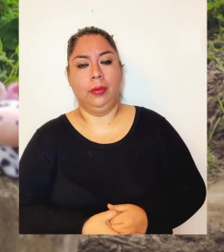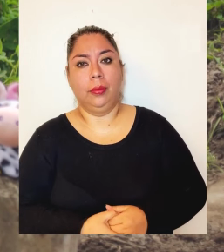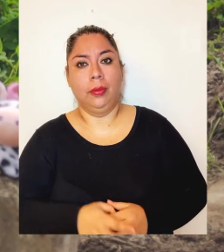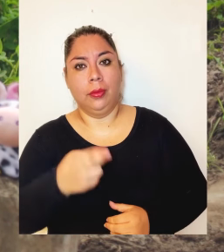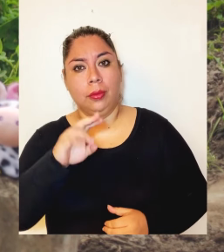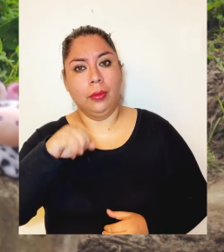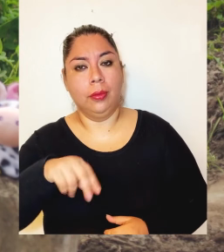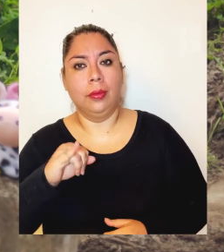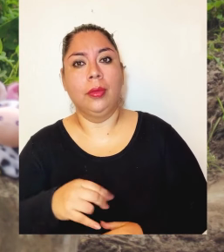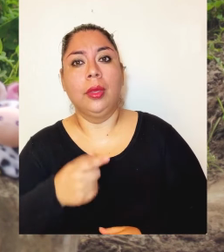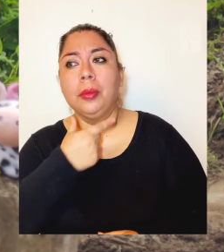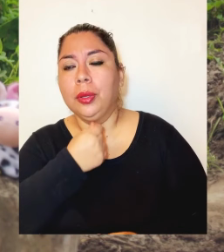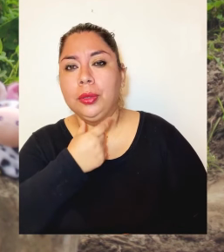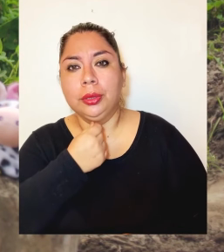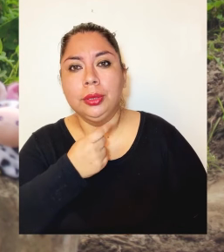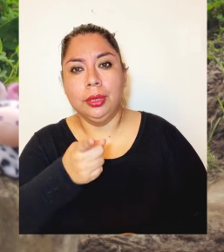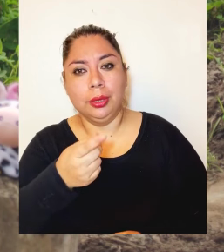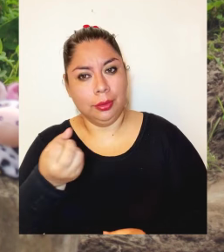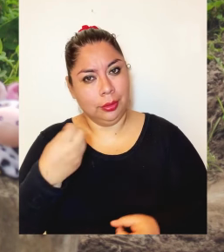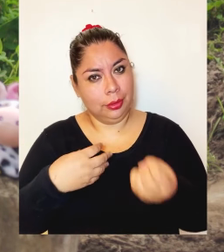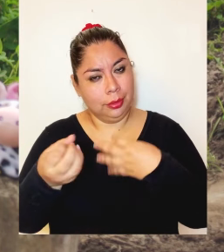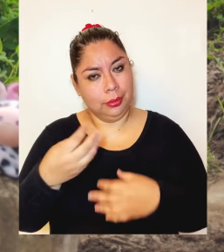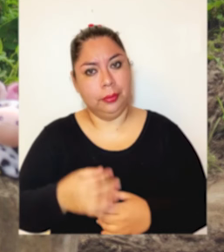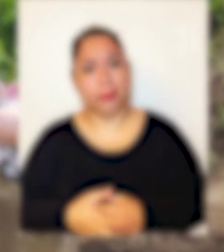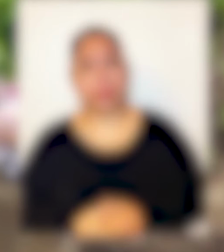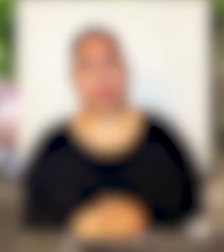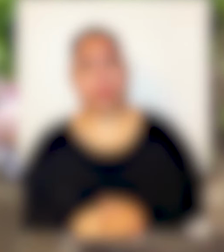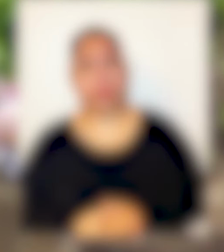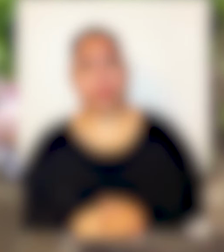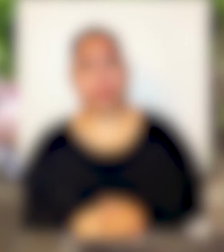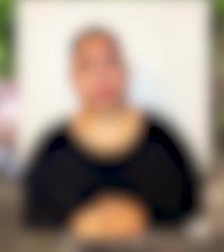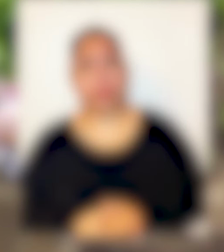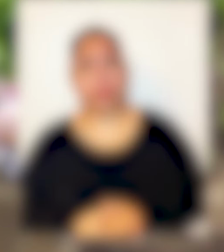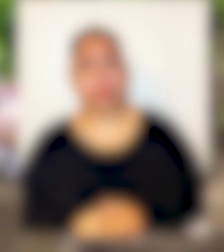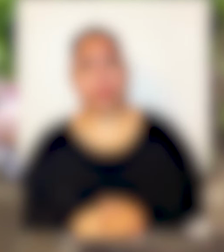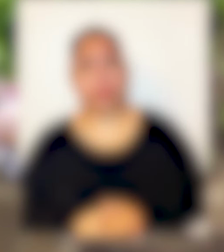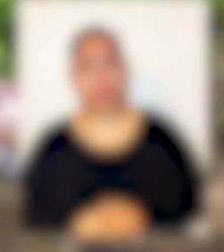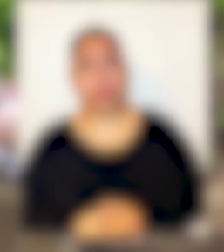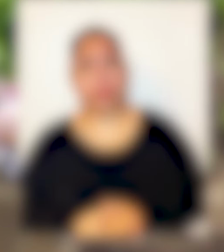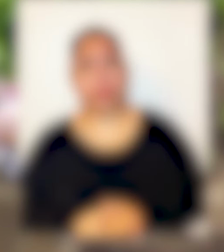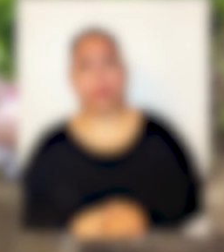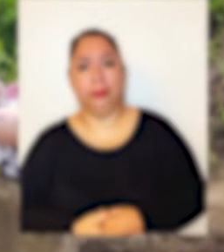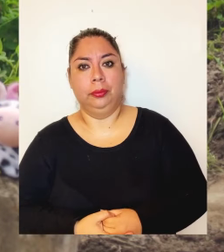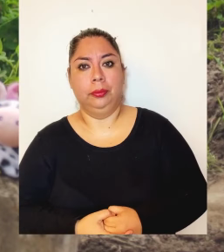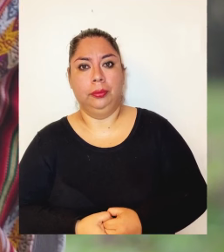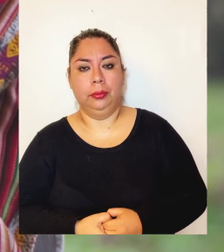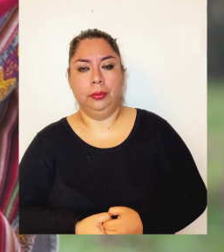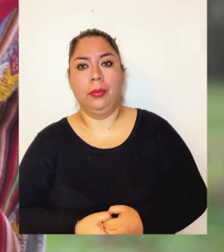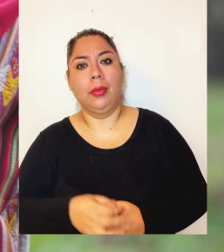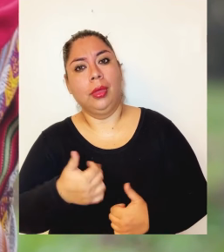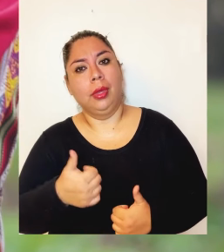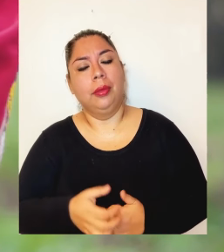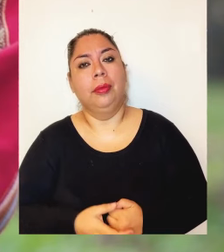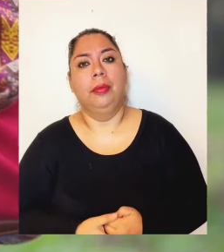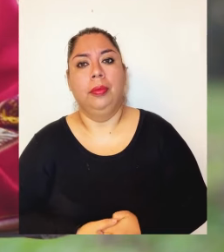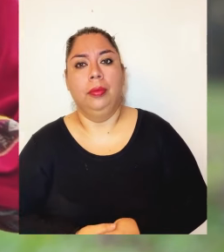Rumi, munay willakuyta apamunki. Sunquytaraq llanqallichiwan. Allinmi